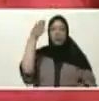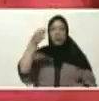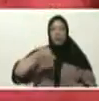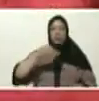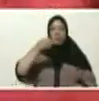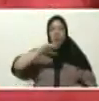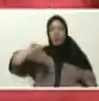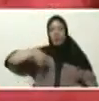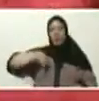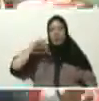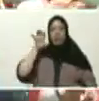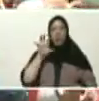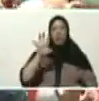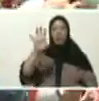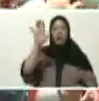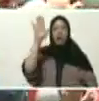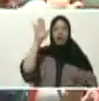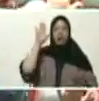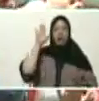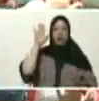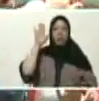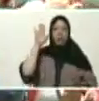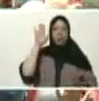juro por la patria,